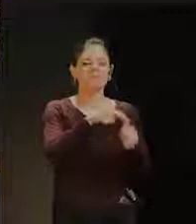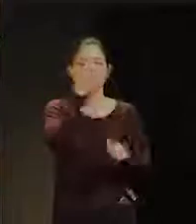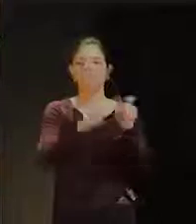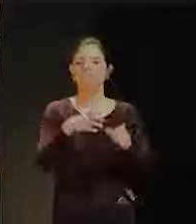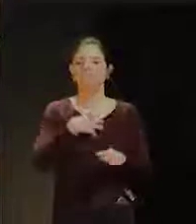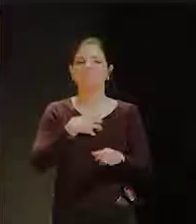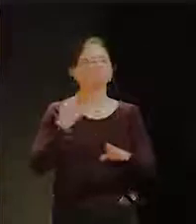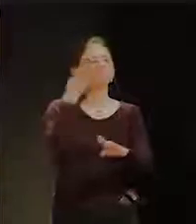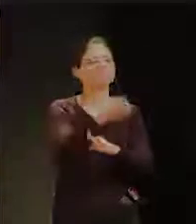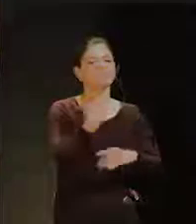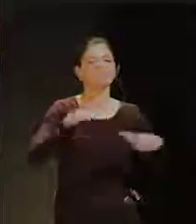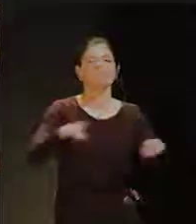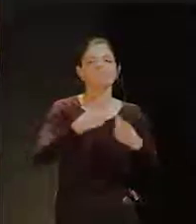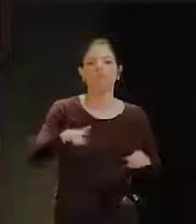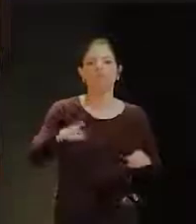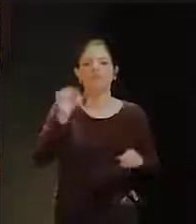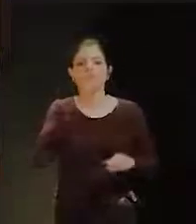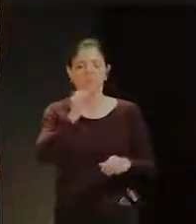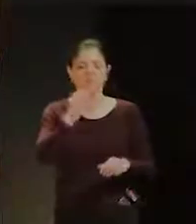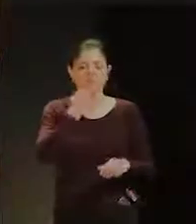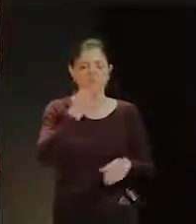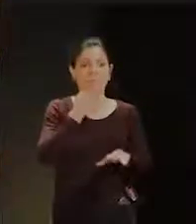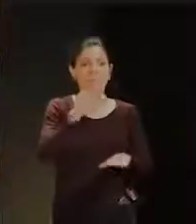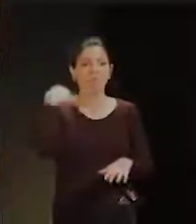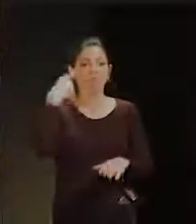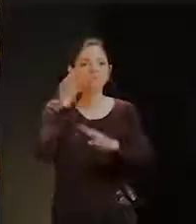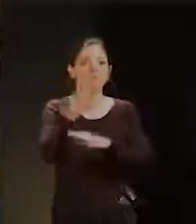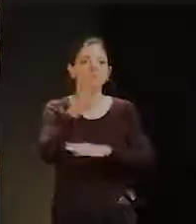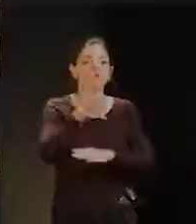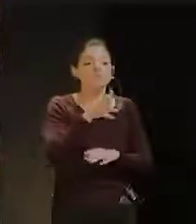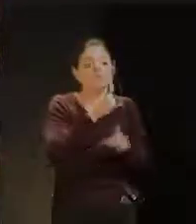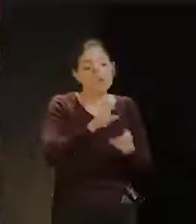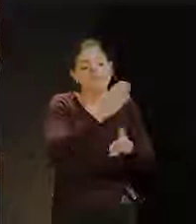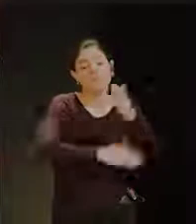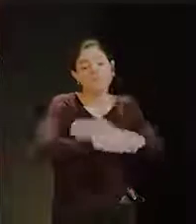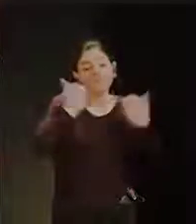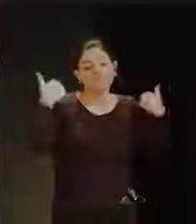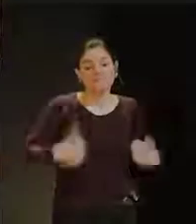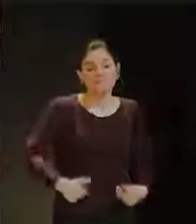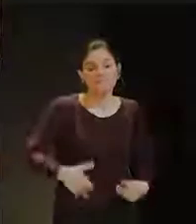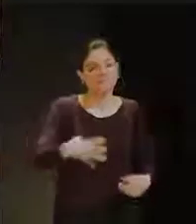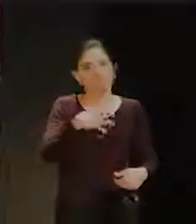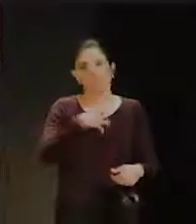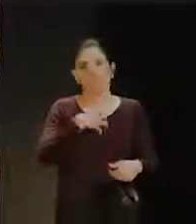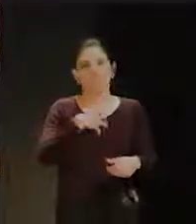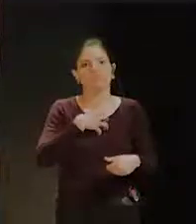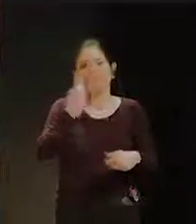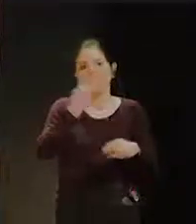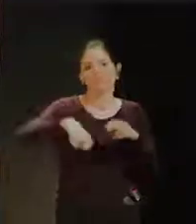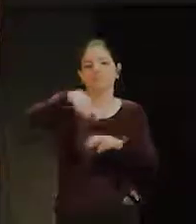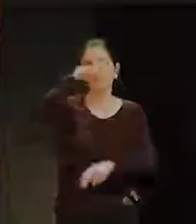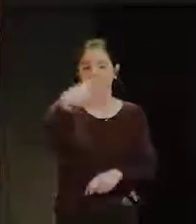puede asistir a conciertos musicales en Londres porque, debido a una discapacidad física, no pueden subir